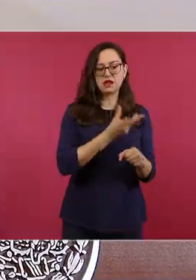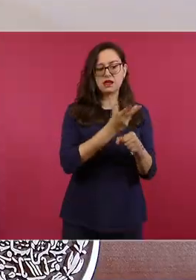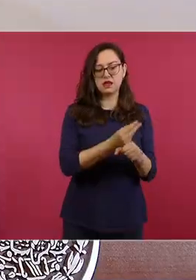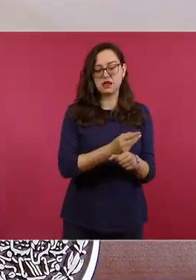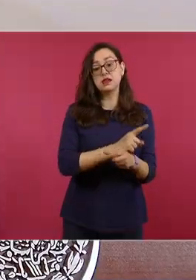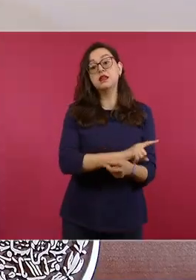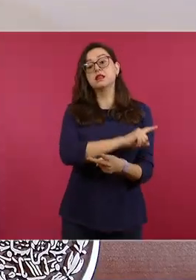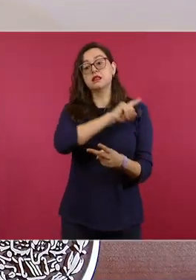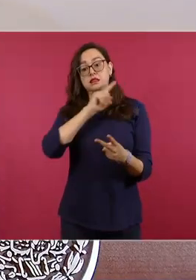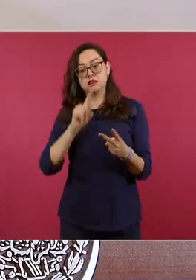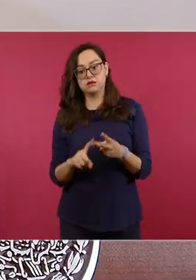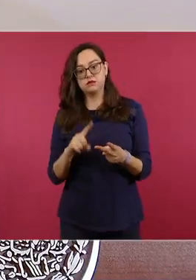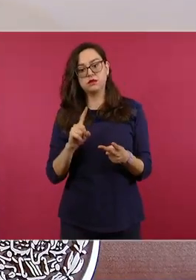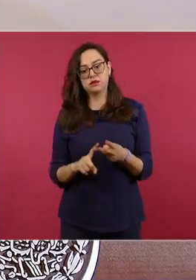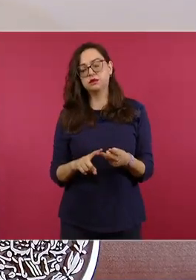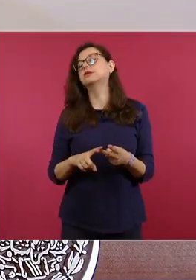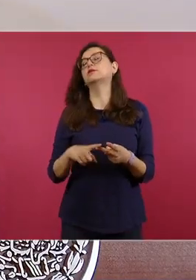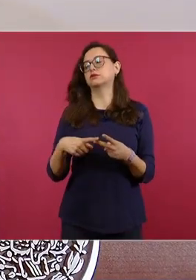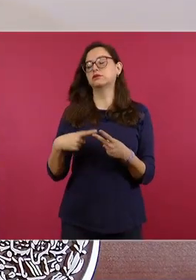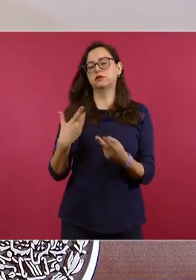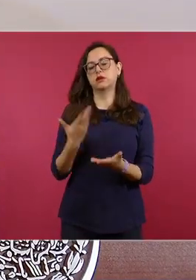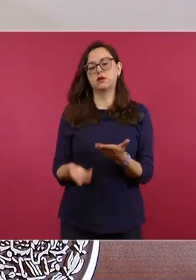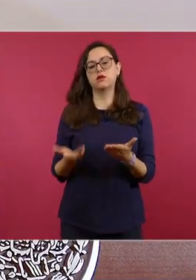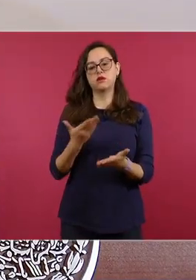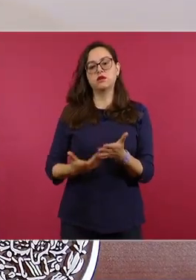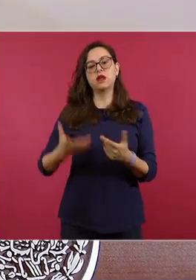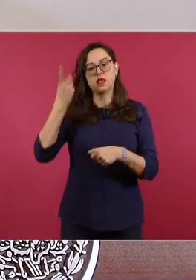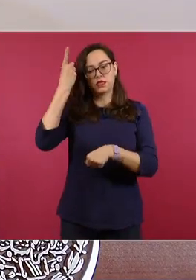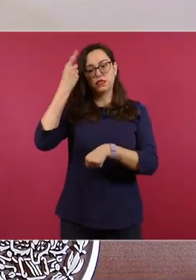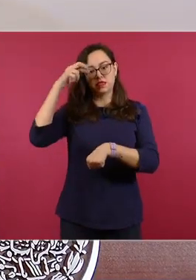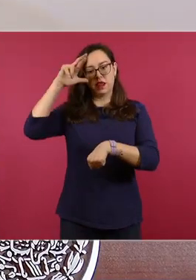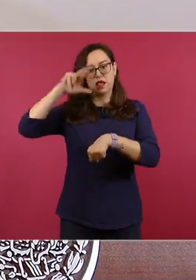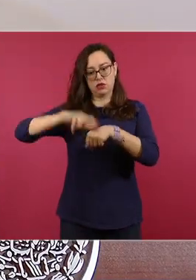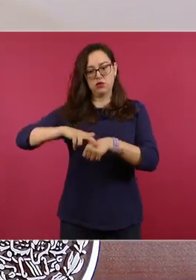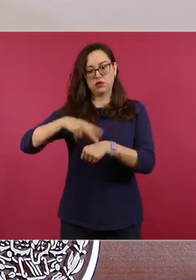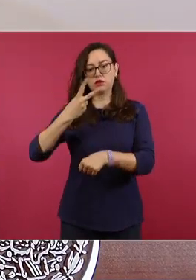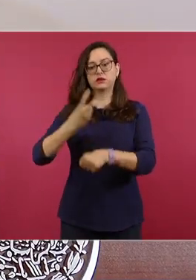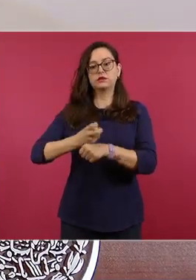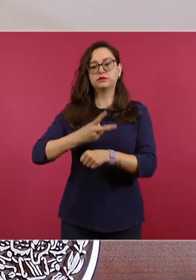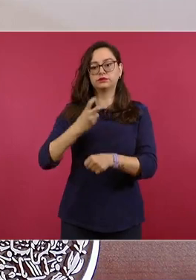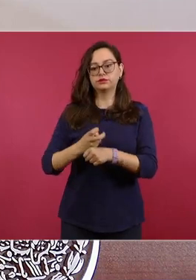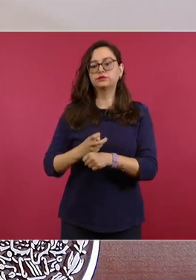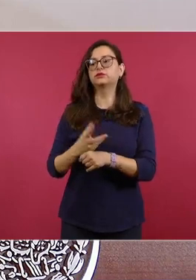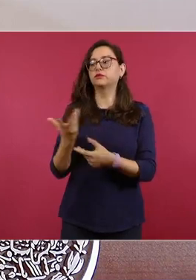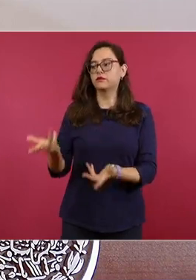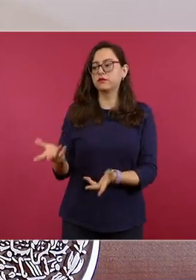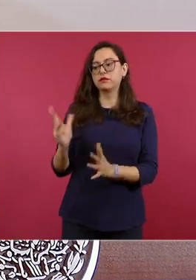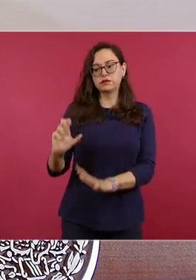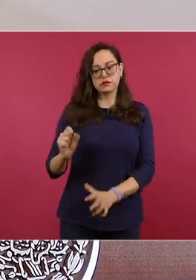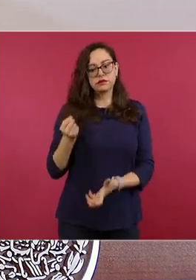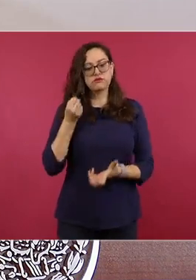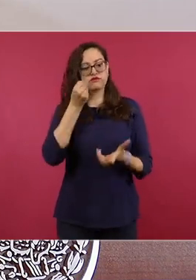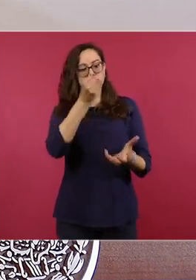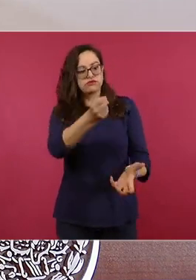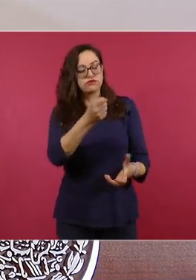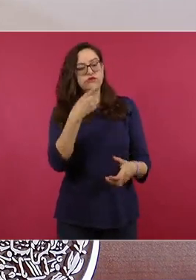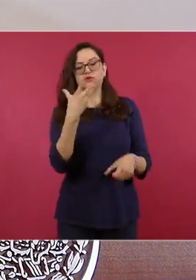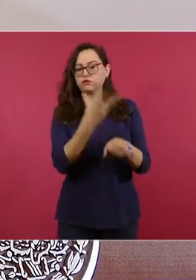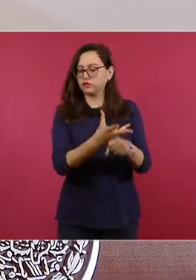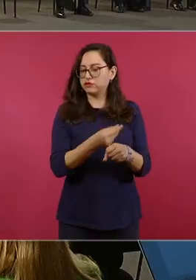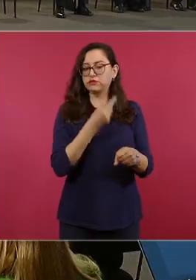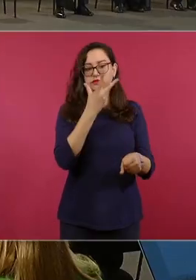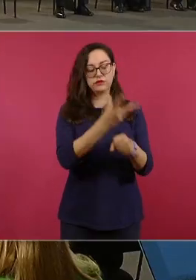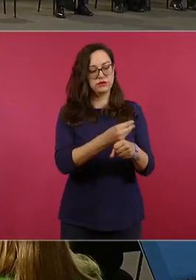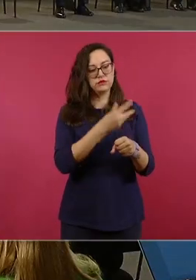sobre los recursos que se van a ejercer para mejoras del aeropuerto.